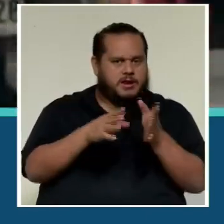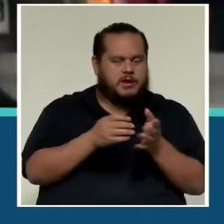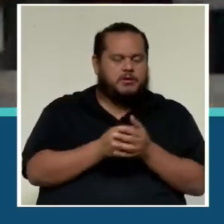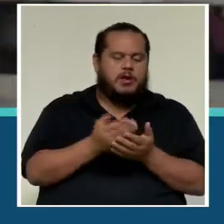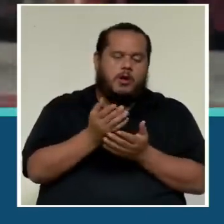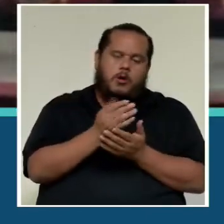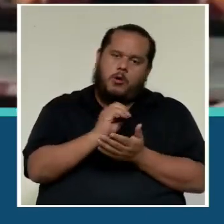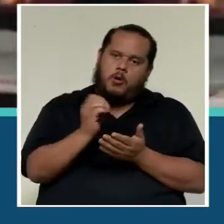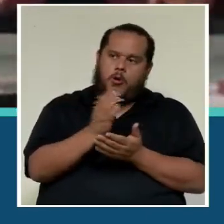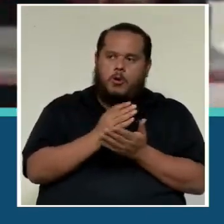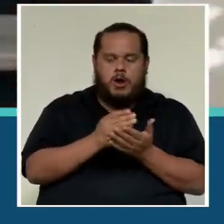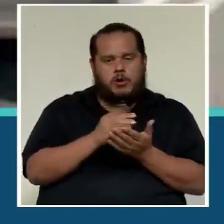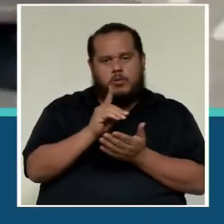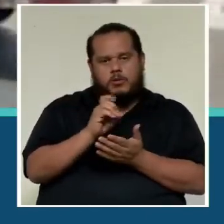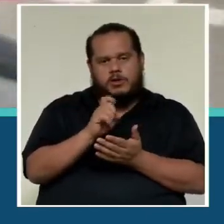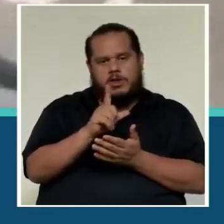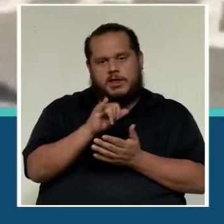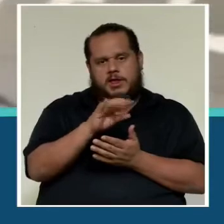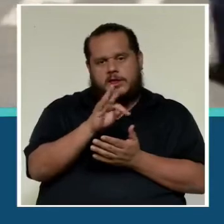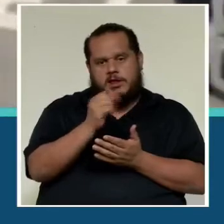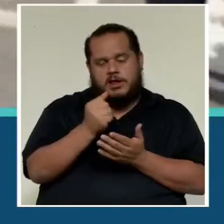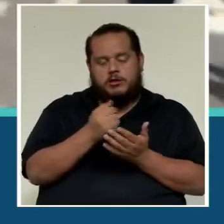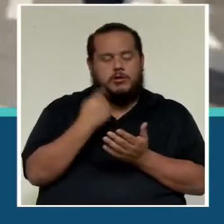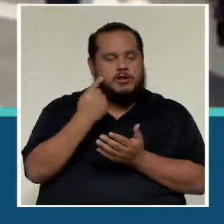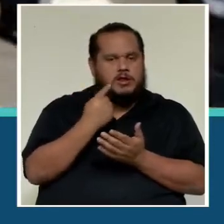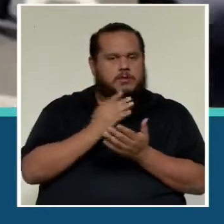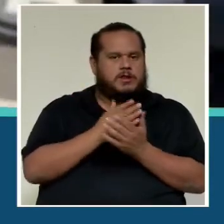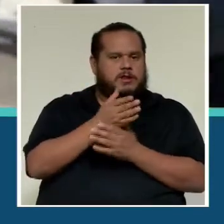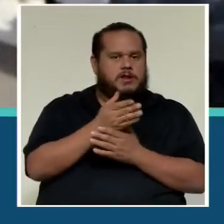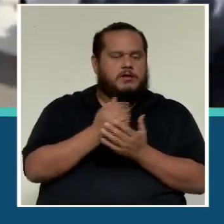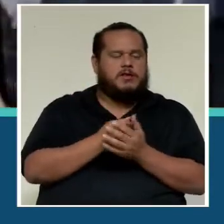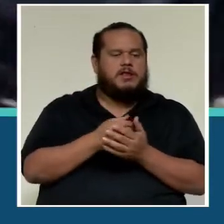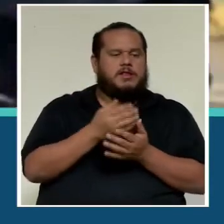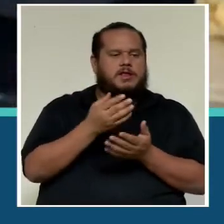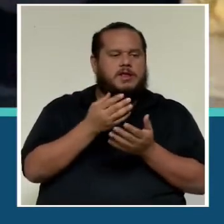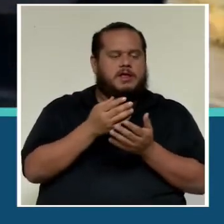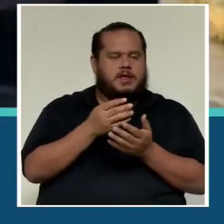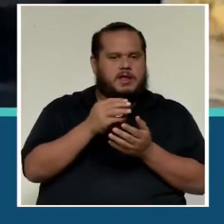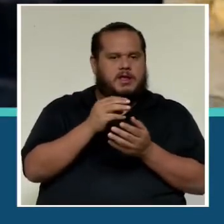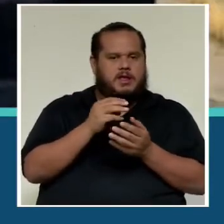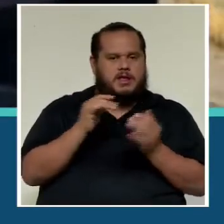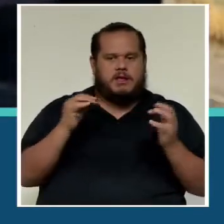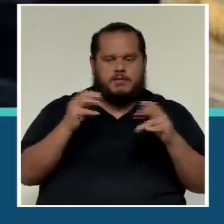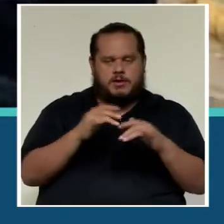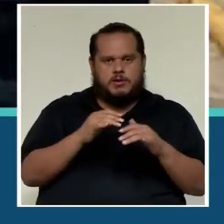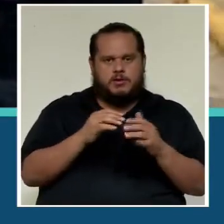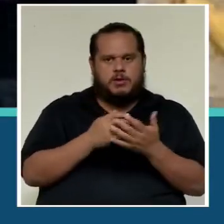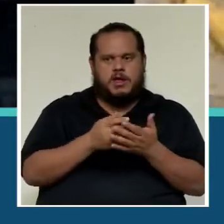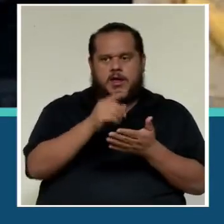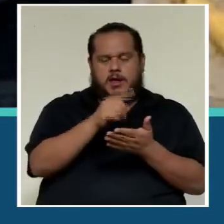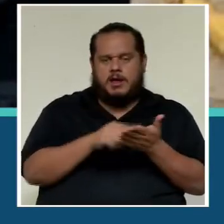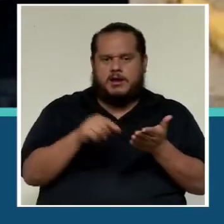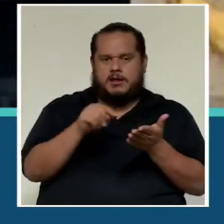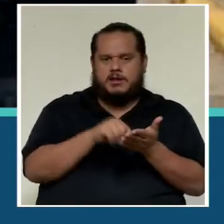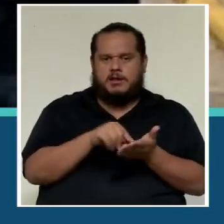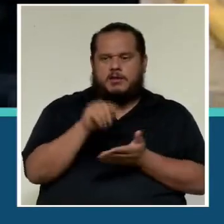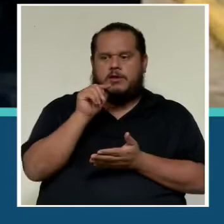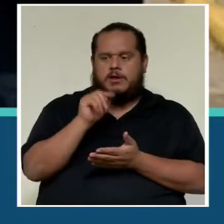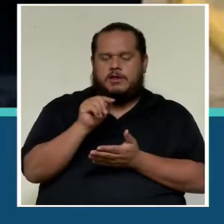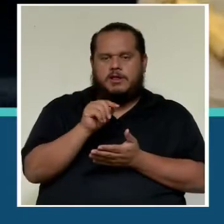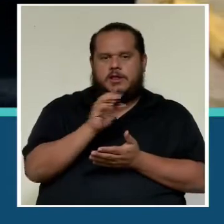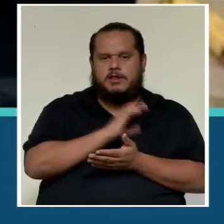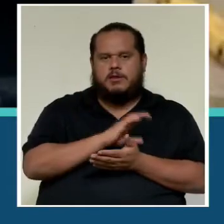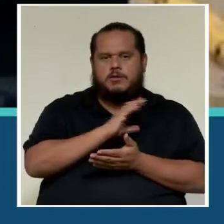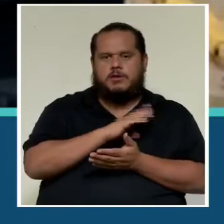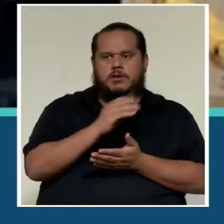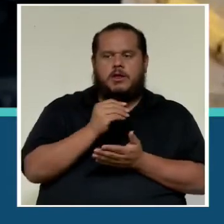delito grave, se procede a través de la asesoría jurídica de migración a la cancelación de esta condición